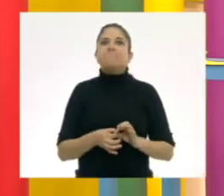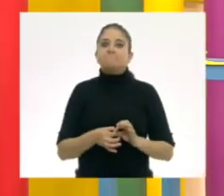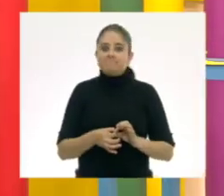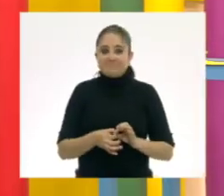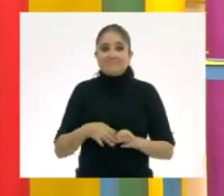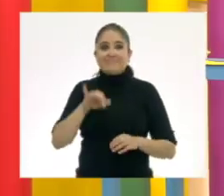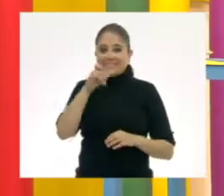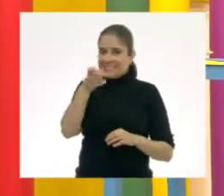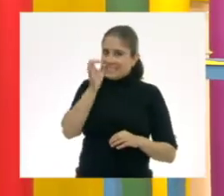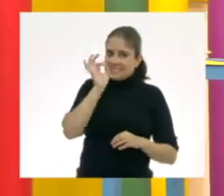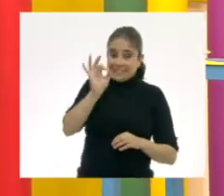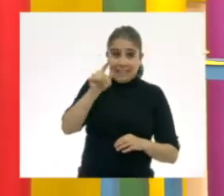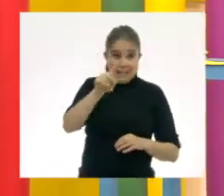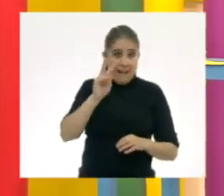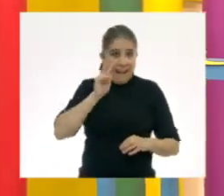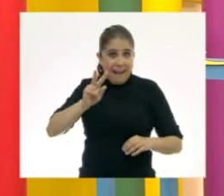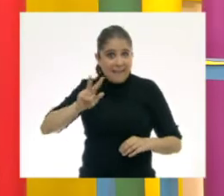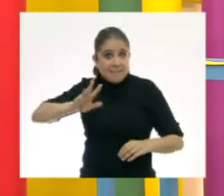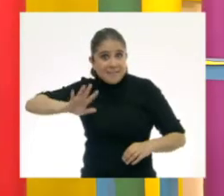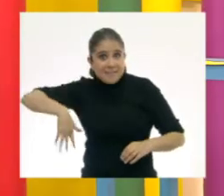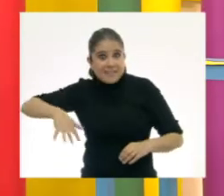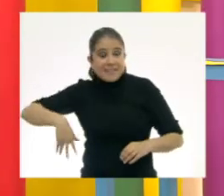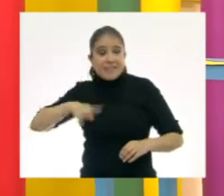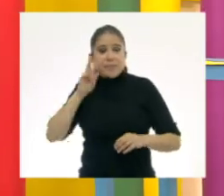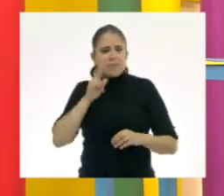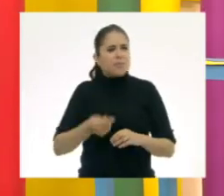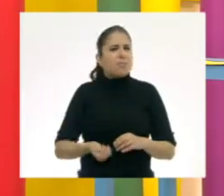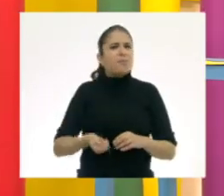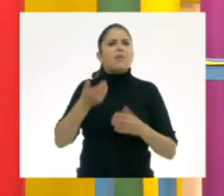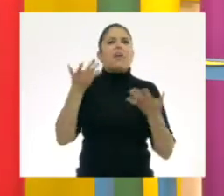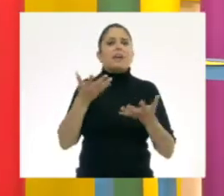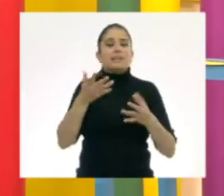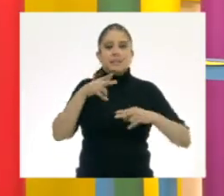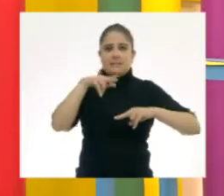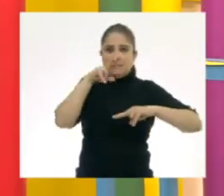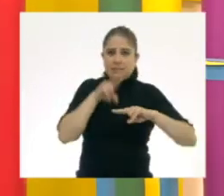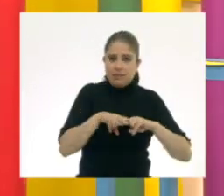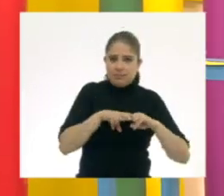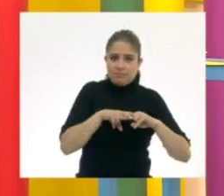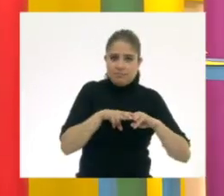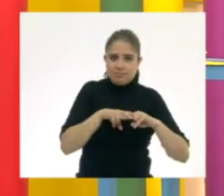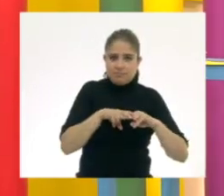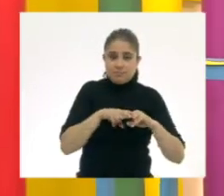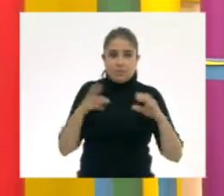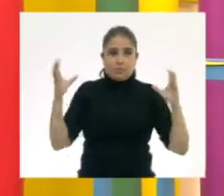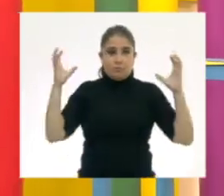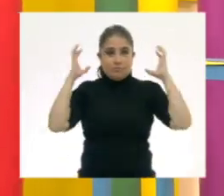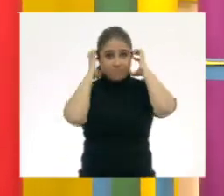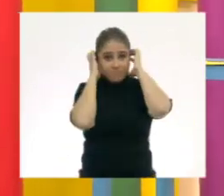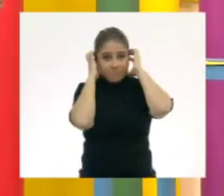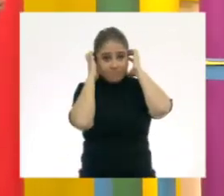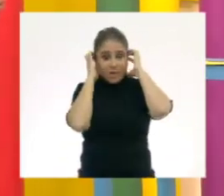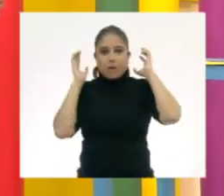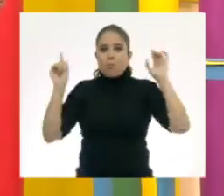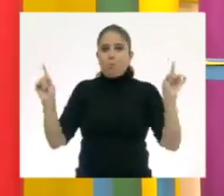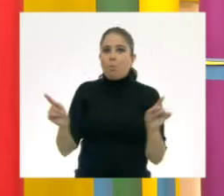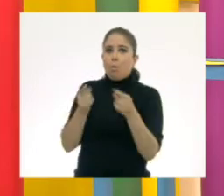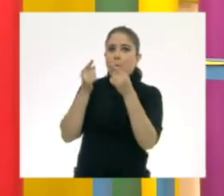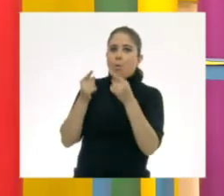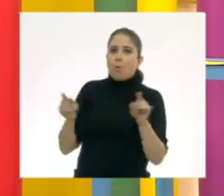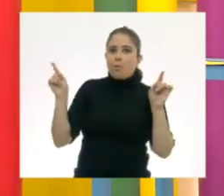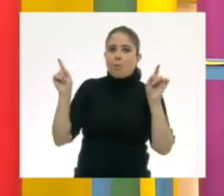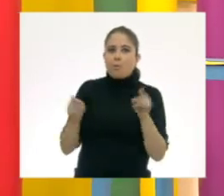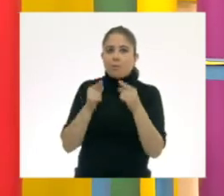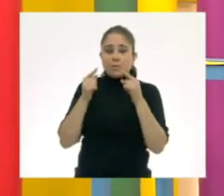exactamente. Sí, si te fijas, lo primero que hicieron, está sentado, audífonos, la música.